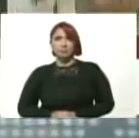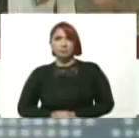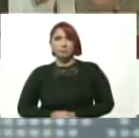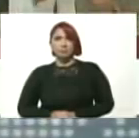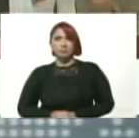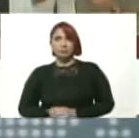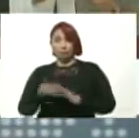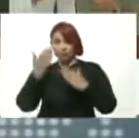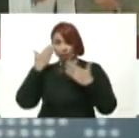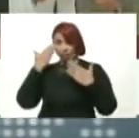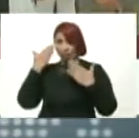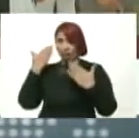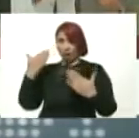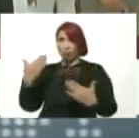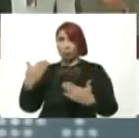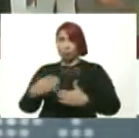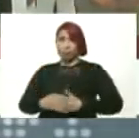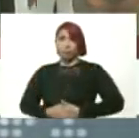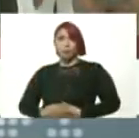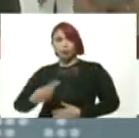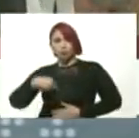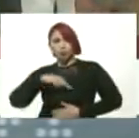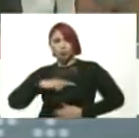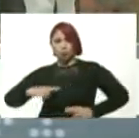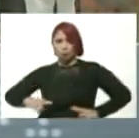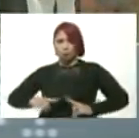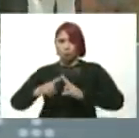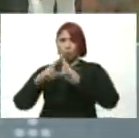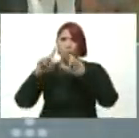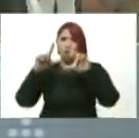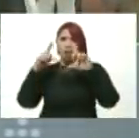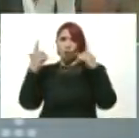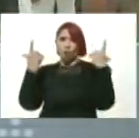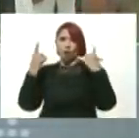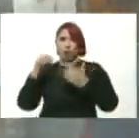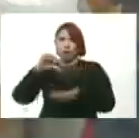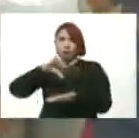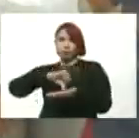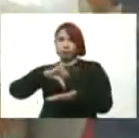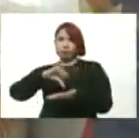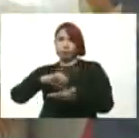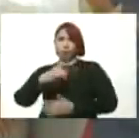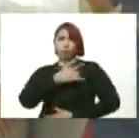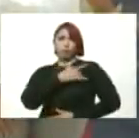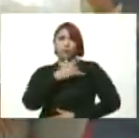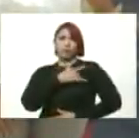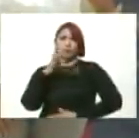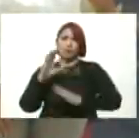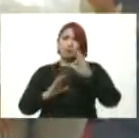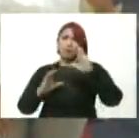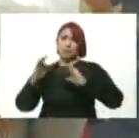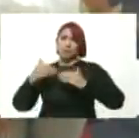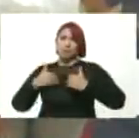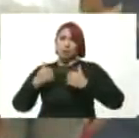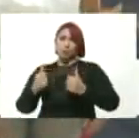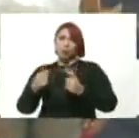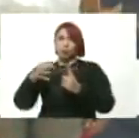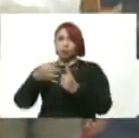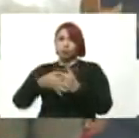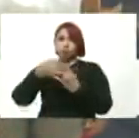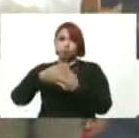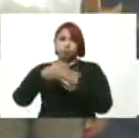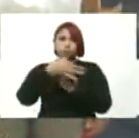saludos mi comandante en jefe nos encontramos en la guaira en el núcleo de la universidad de la ciencia de la salud en camurí chico